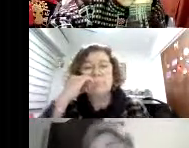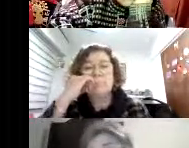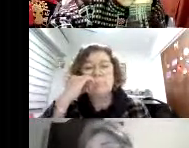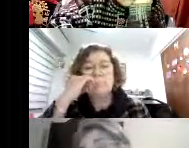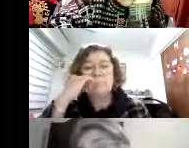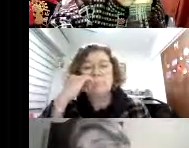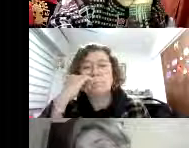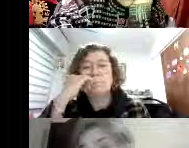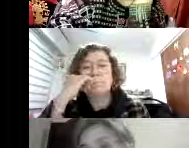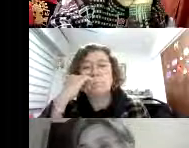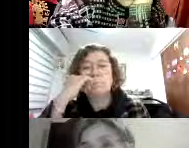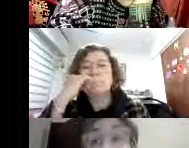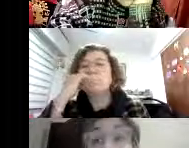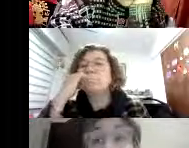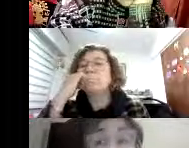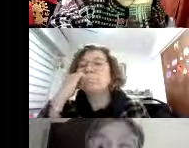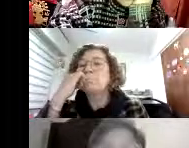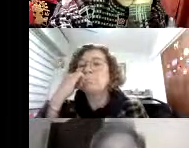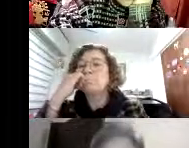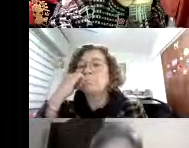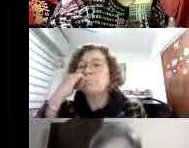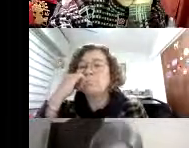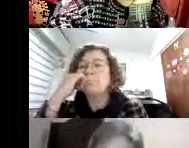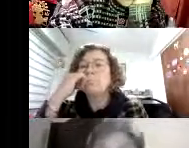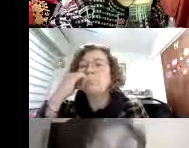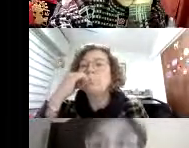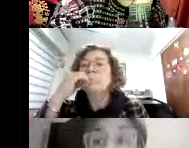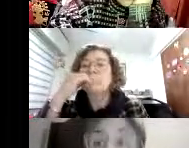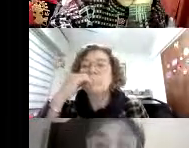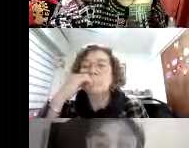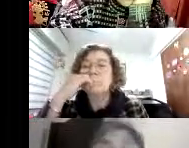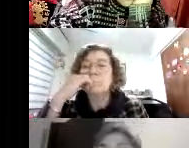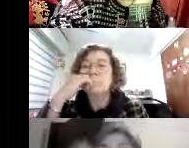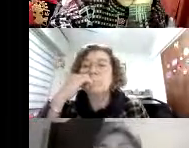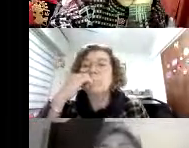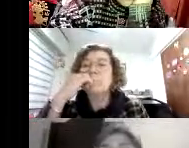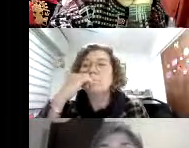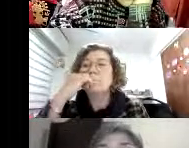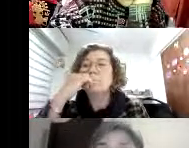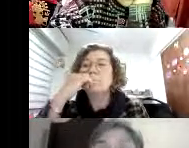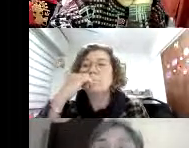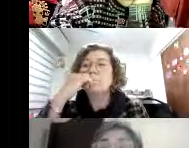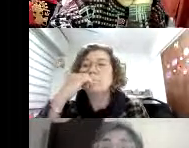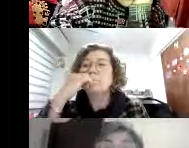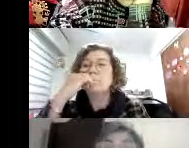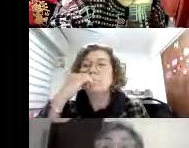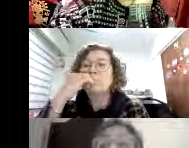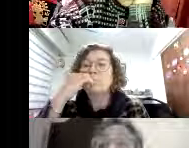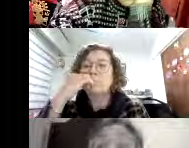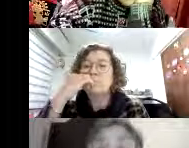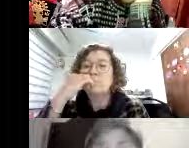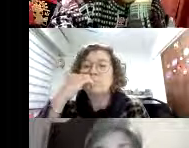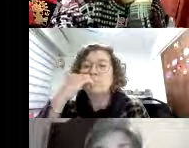positiva, el otro integrante de la pareja VIH negativo, y los siguieron durante un tiempo, y algunos los